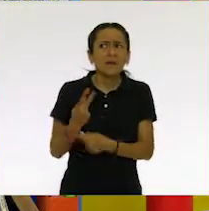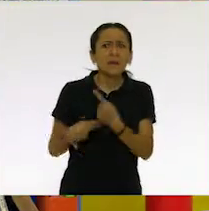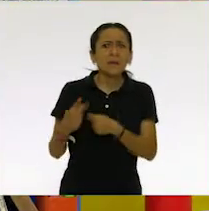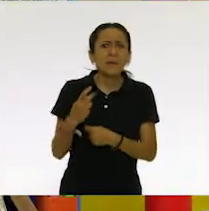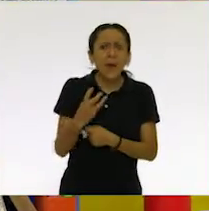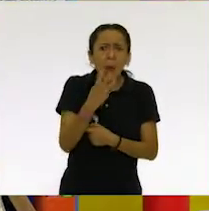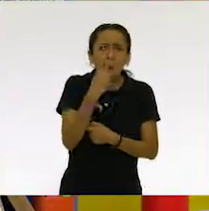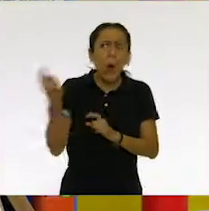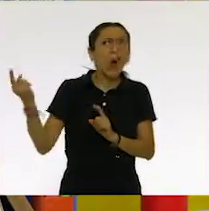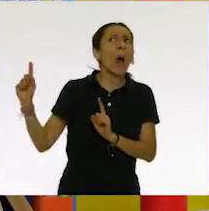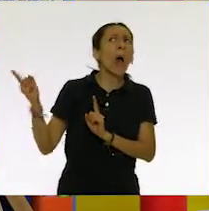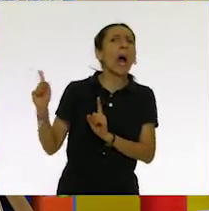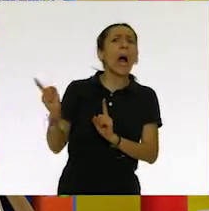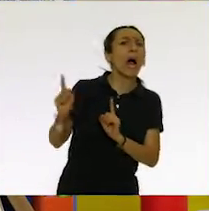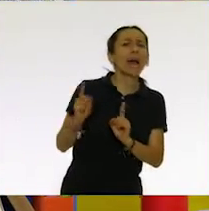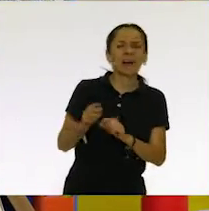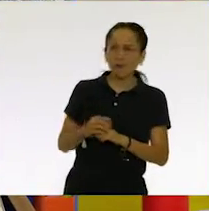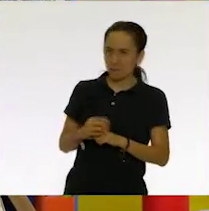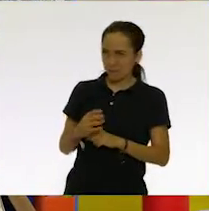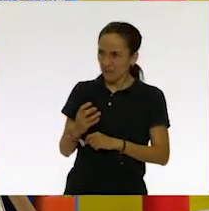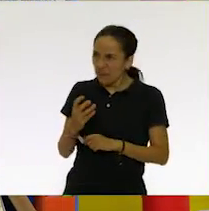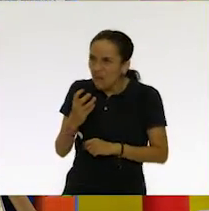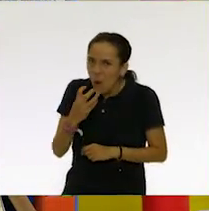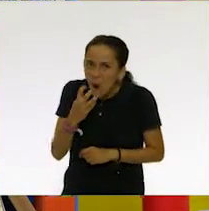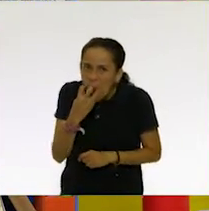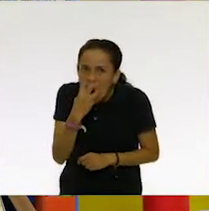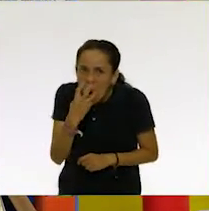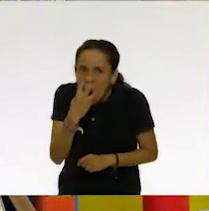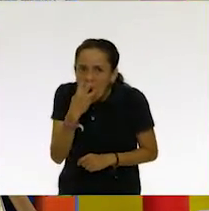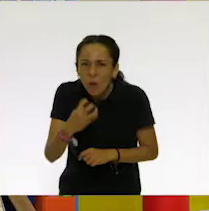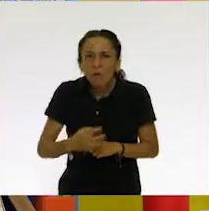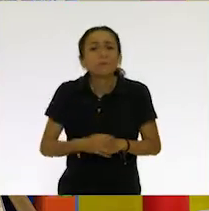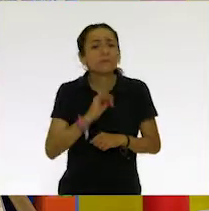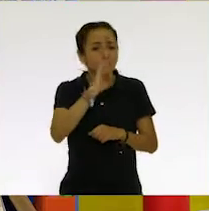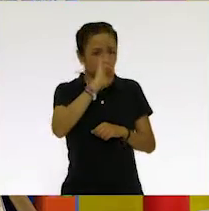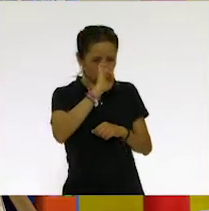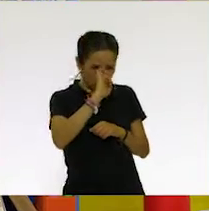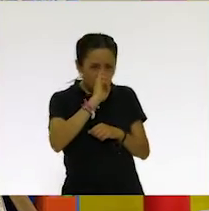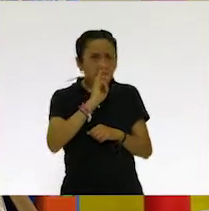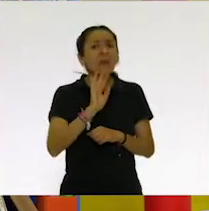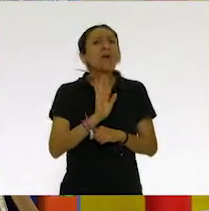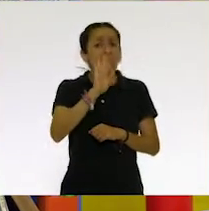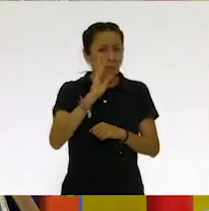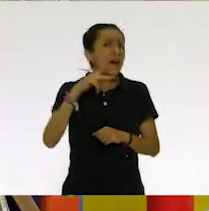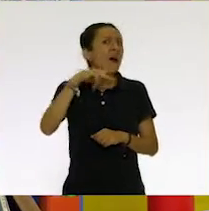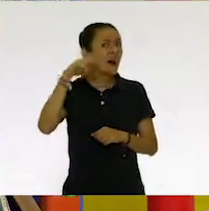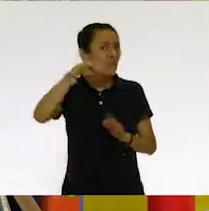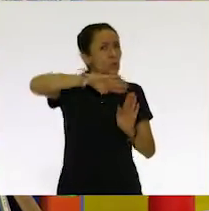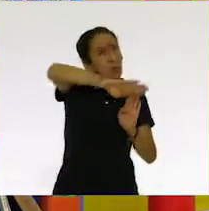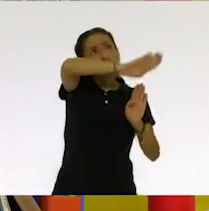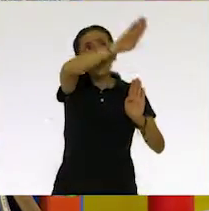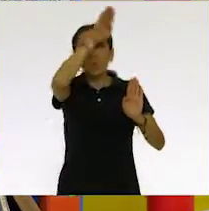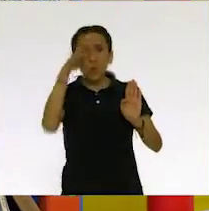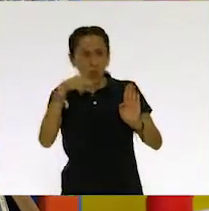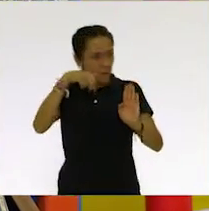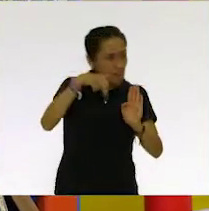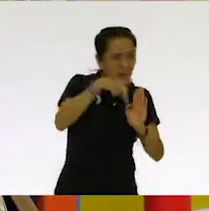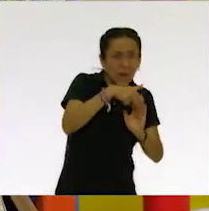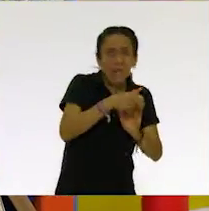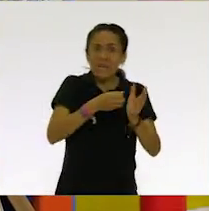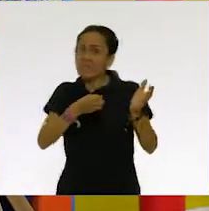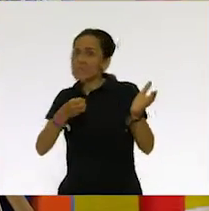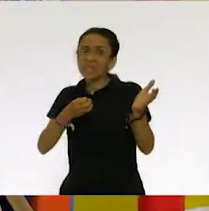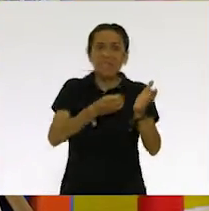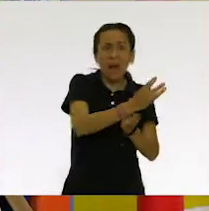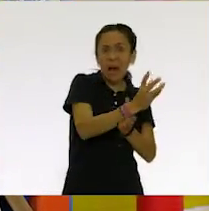Sí, un oso. Es que creo que se escapó de su cueva porque yo estaba por allí buscando un